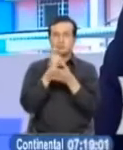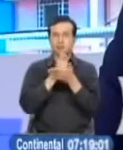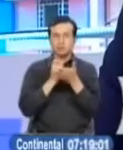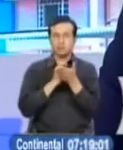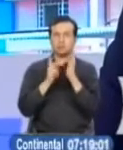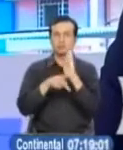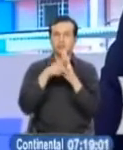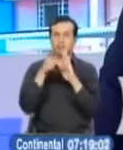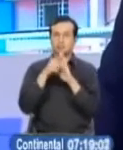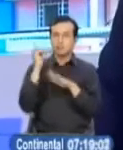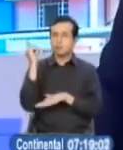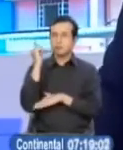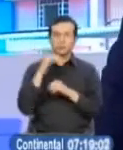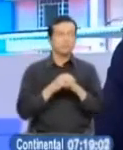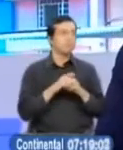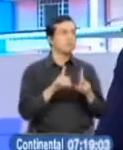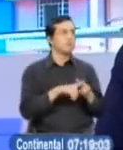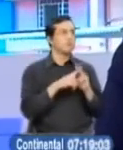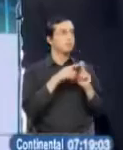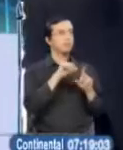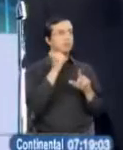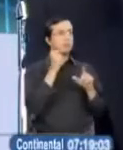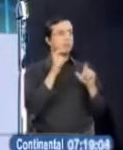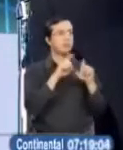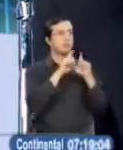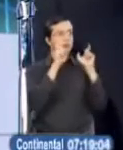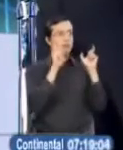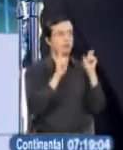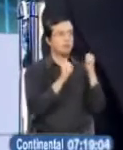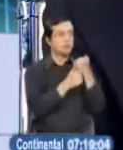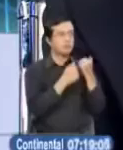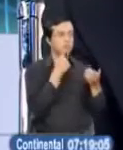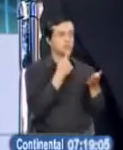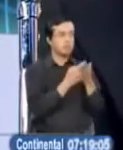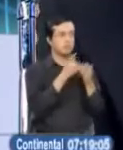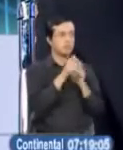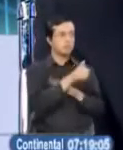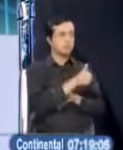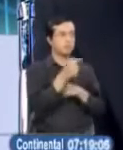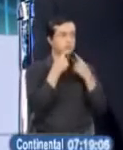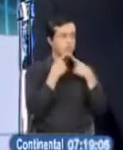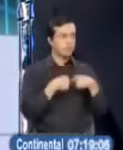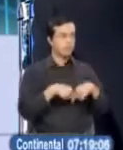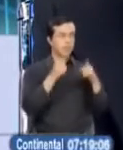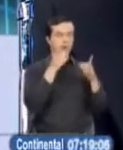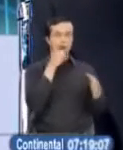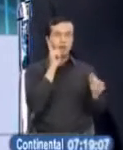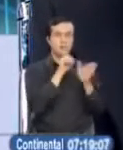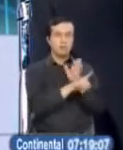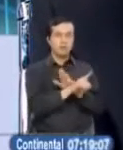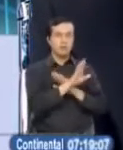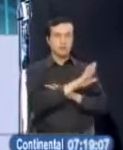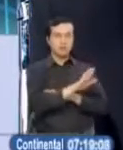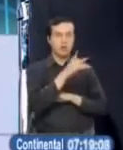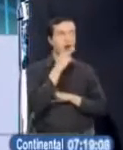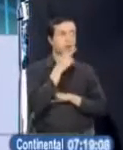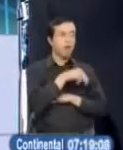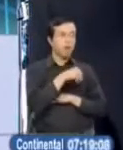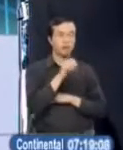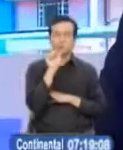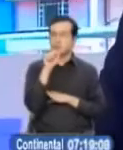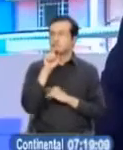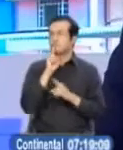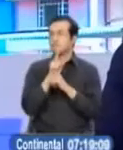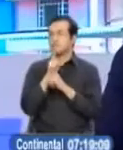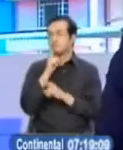plantas industriales. Cuando usted me dice no nació como una tercerizadora, está diciéndome que las personas que han publicado esta denuncia están mintiendo. Por